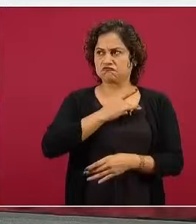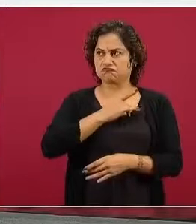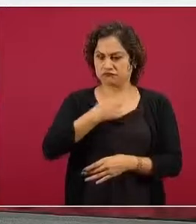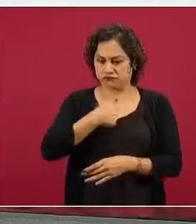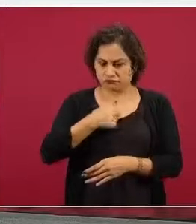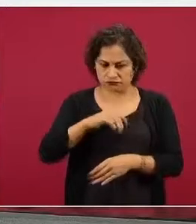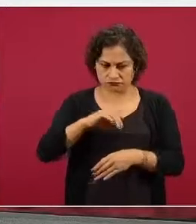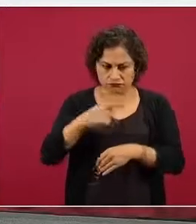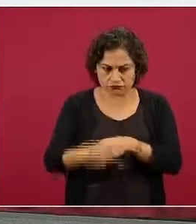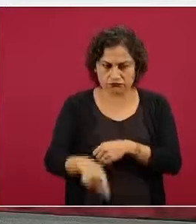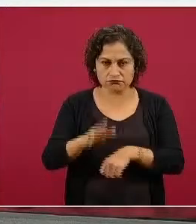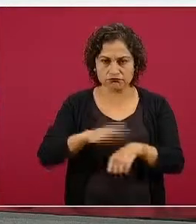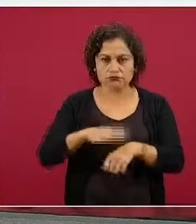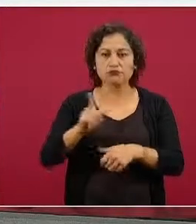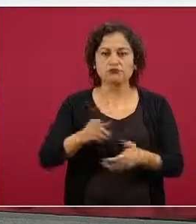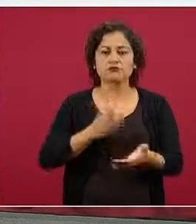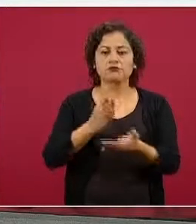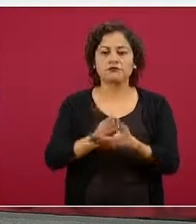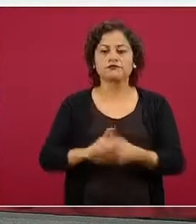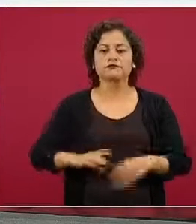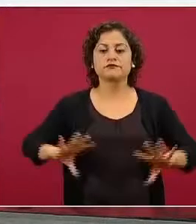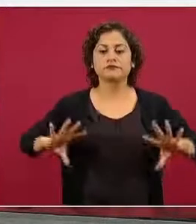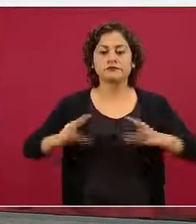Para esta semana tenemos un total de